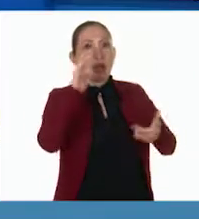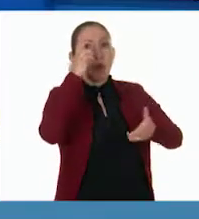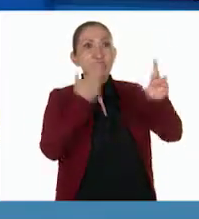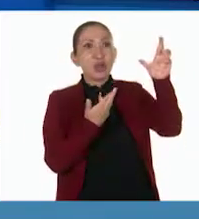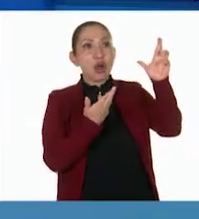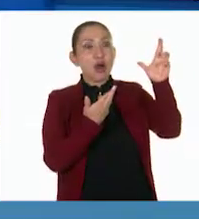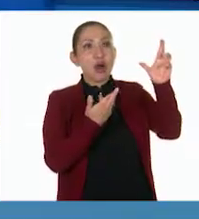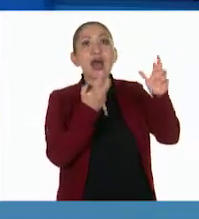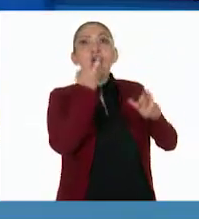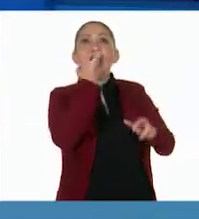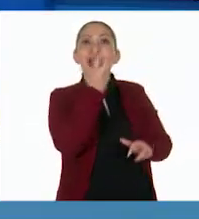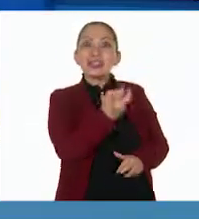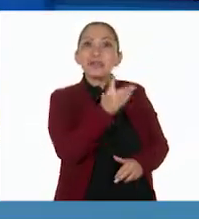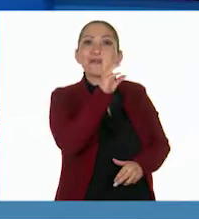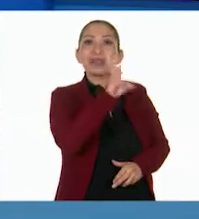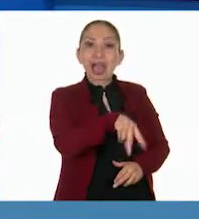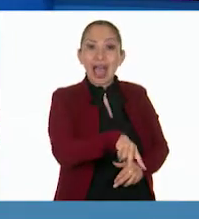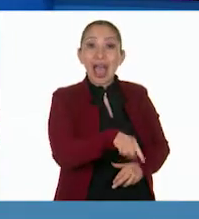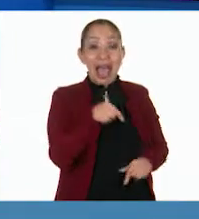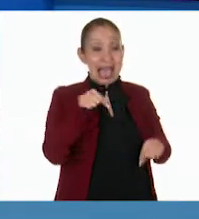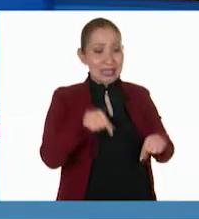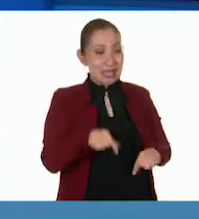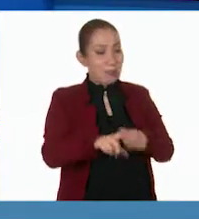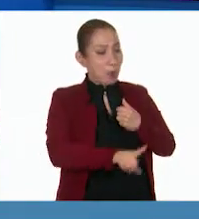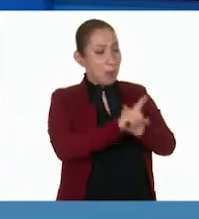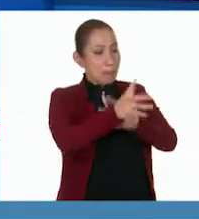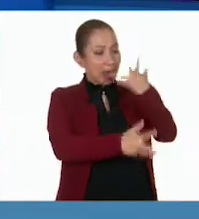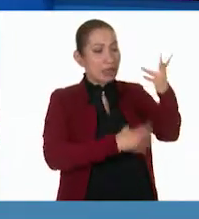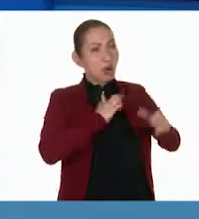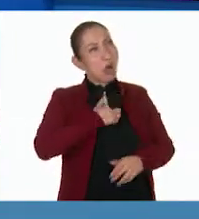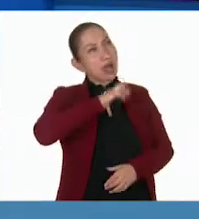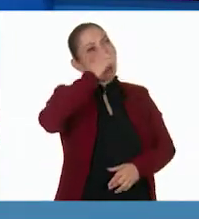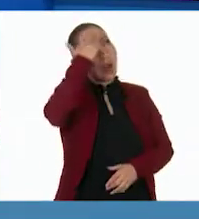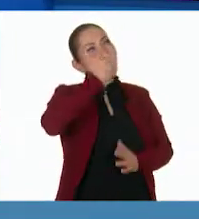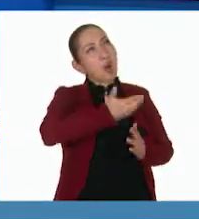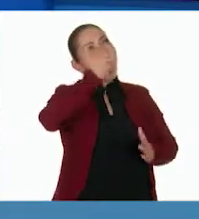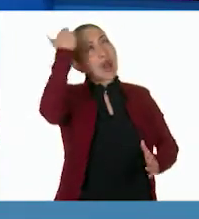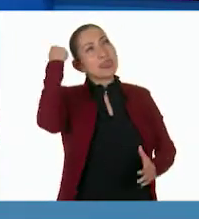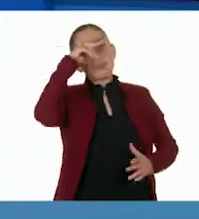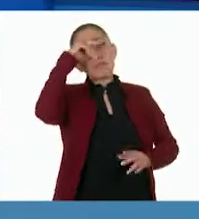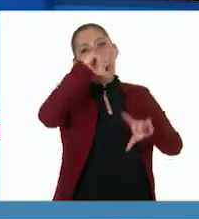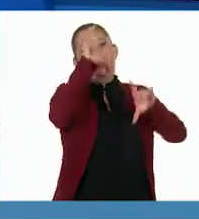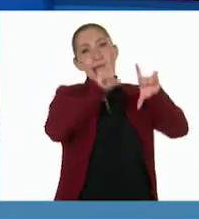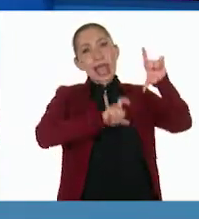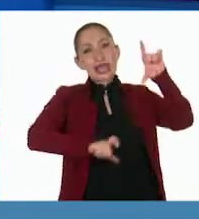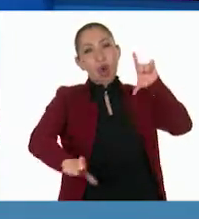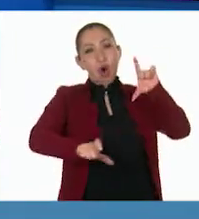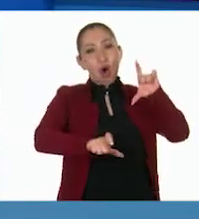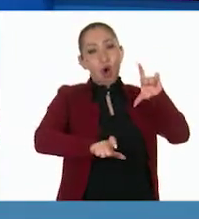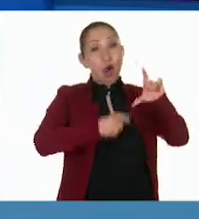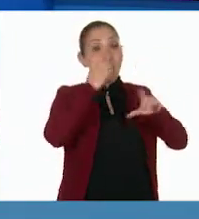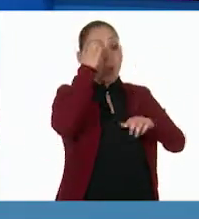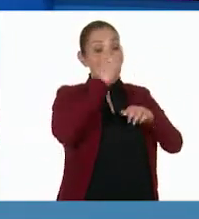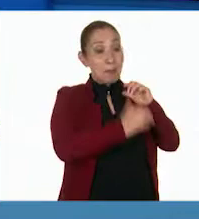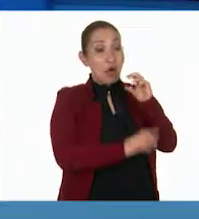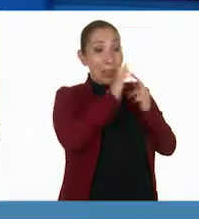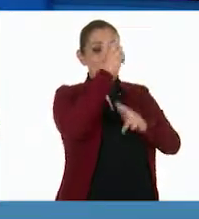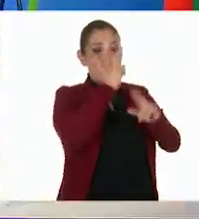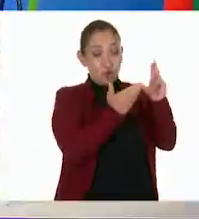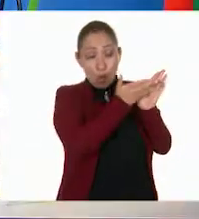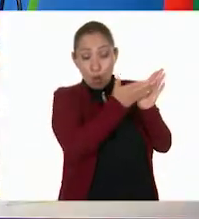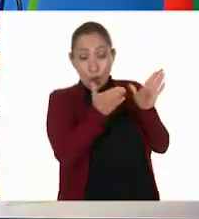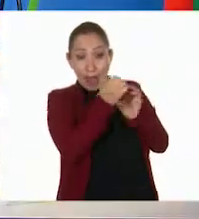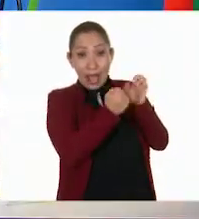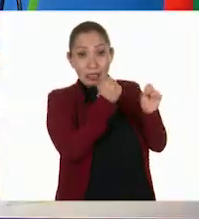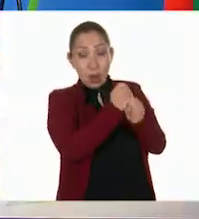revolución. ¡Eso, Jenny! Este desorden me recuerda a la situación de nuestro país durante los últimos años de la Revolución Mexicana,